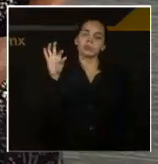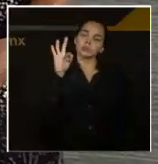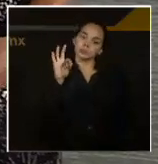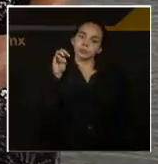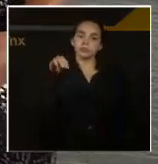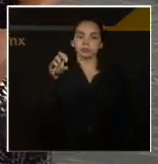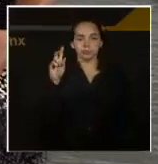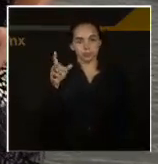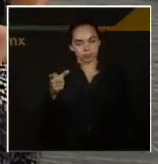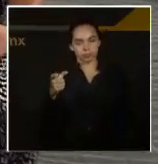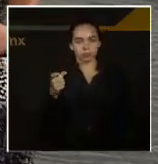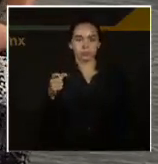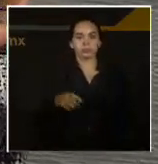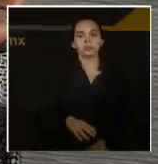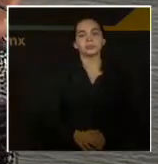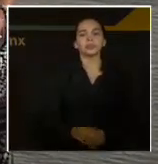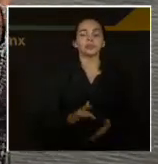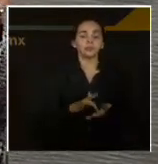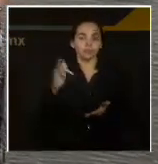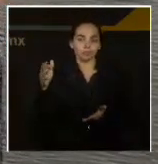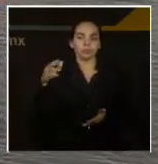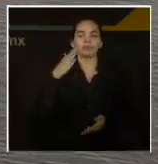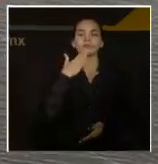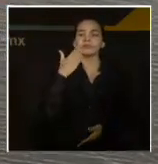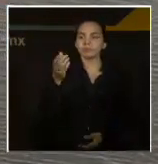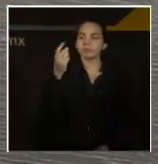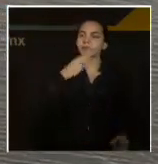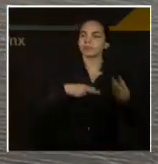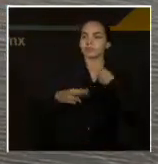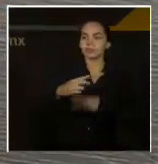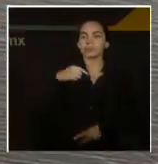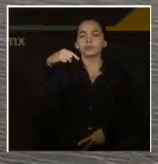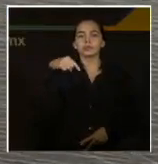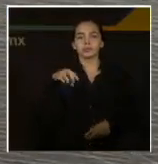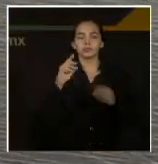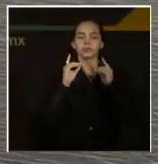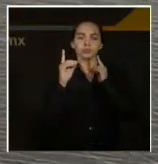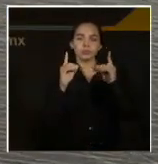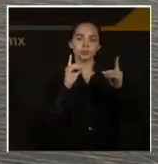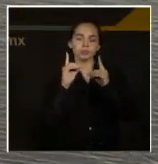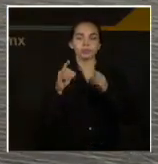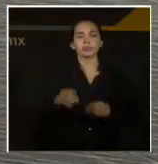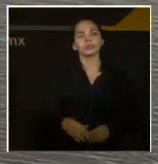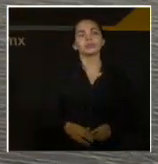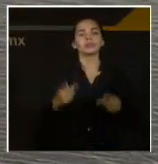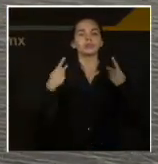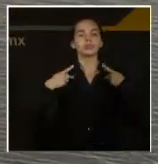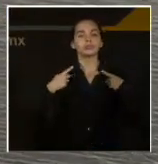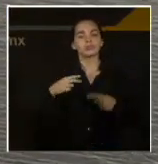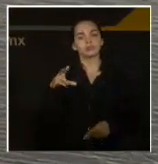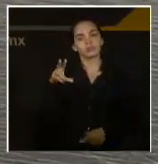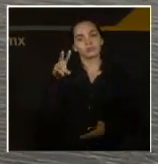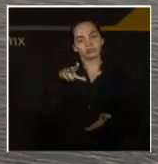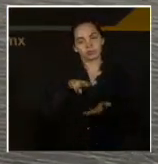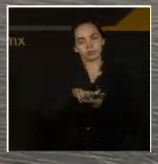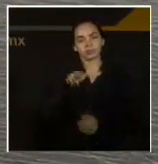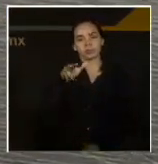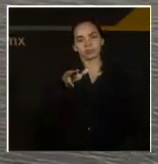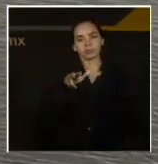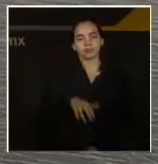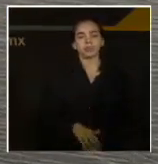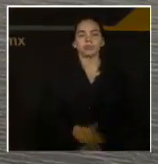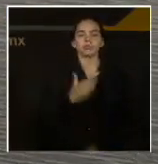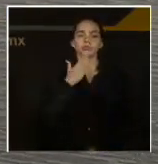www.debatesciudadanos.mx. Mi nombre es Isi Hueso y les doy la más cordial bienvenida a este evento sin precedentes, el Debate Ciudadano 2018. César, bienvenido.